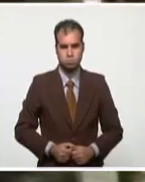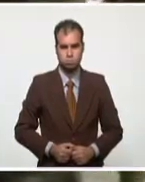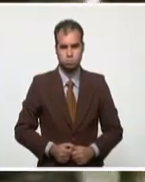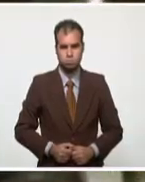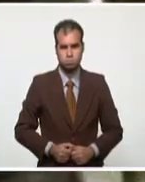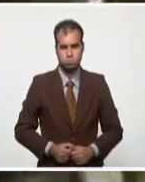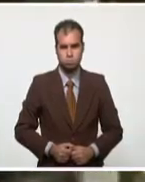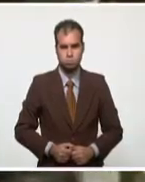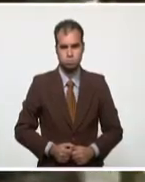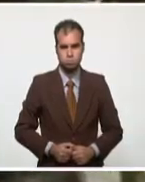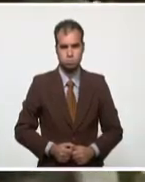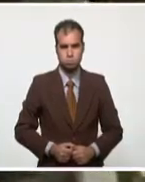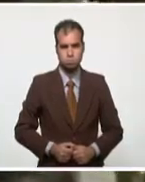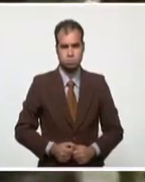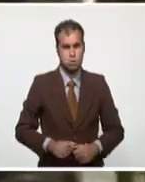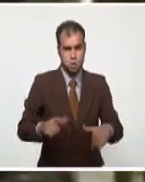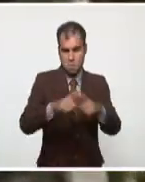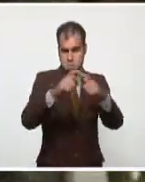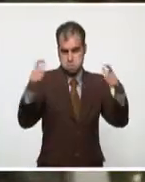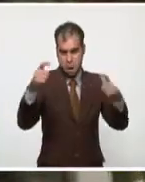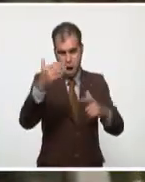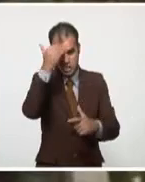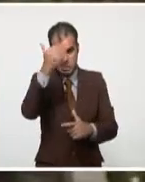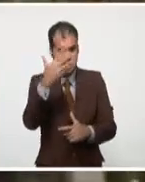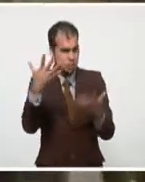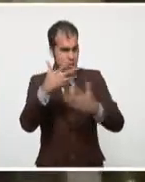pertenecen al pueblo cubano,